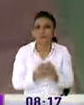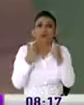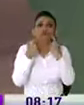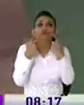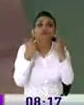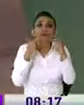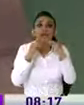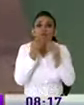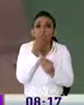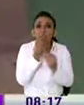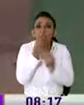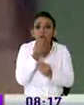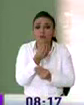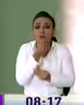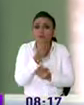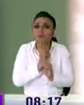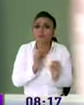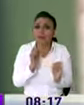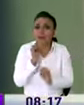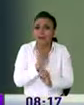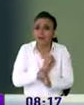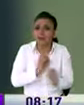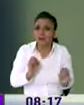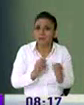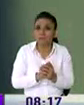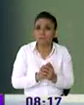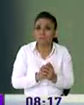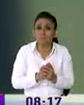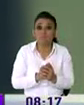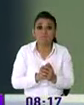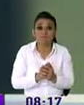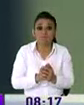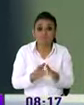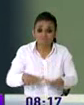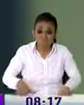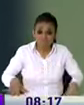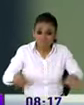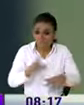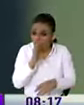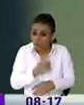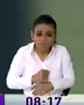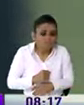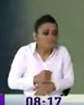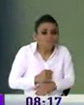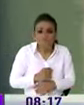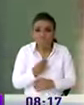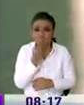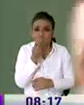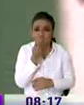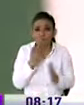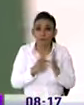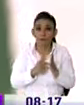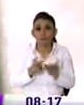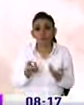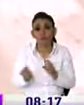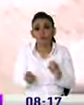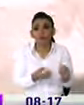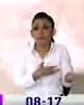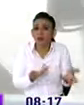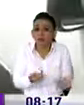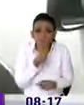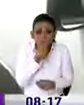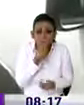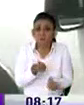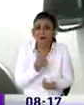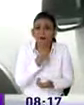sin comida y sin bebida. En medio de la intemperie buscan entre la nada algo que comer. Pasan los animales botaditos, sin